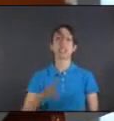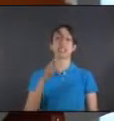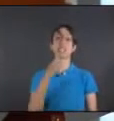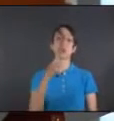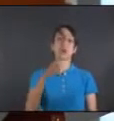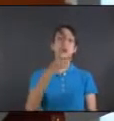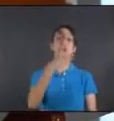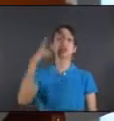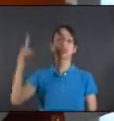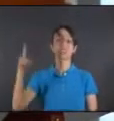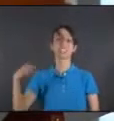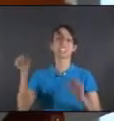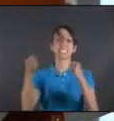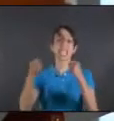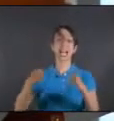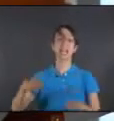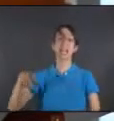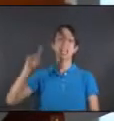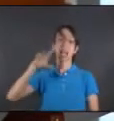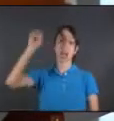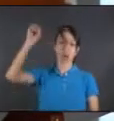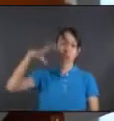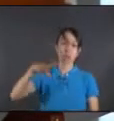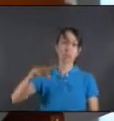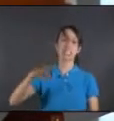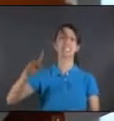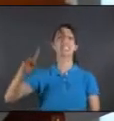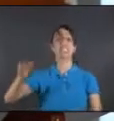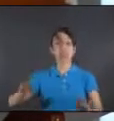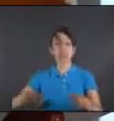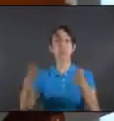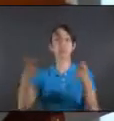¿Ya se lo imaginó? Va, así estaba.